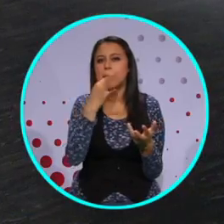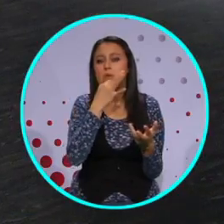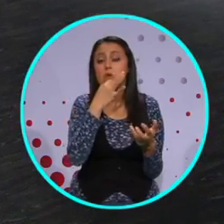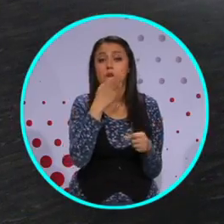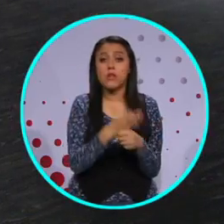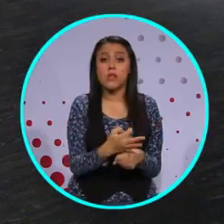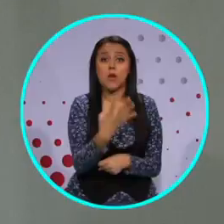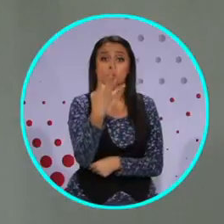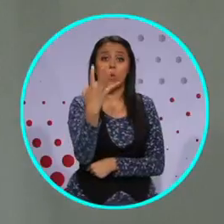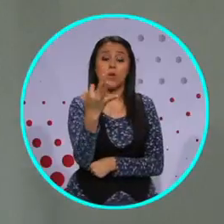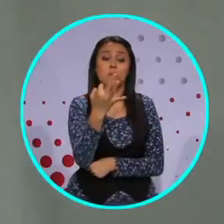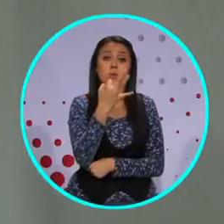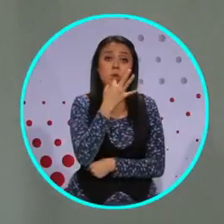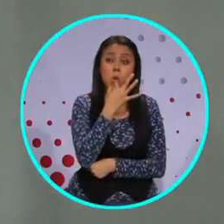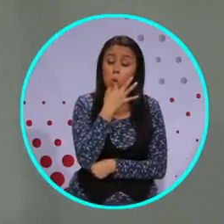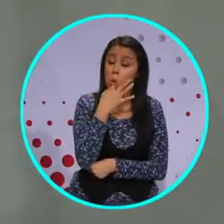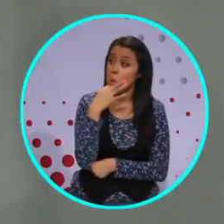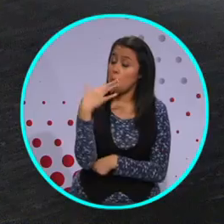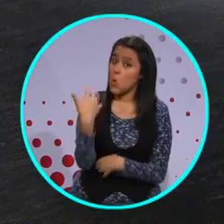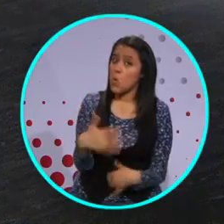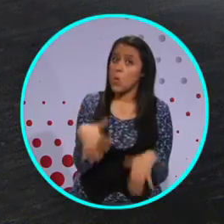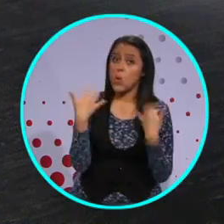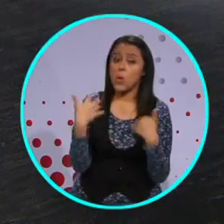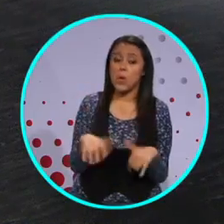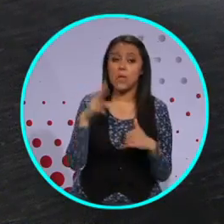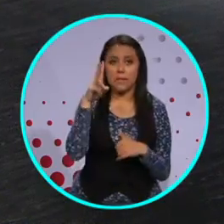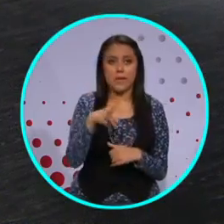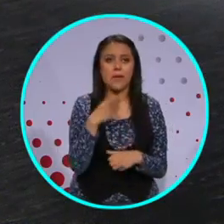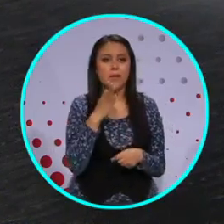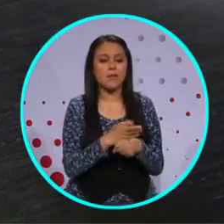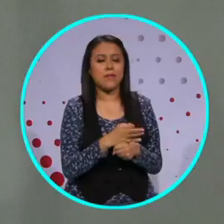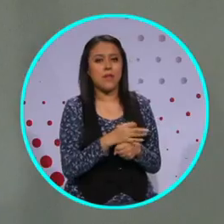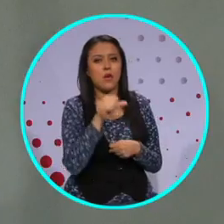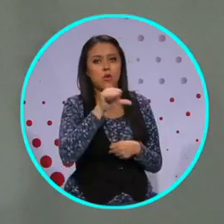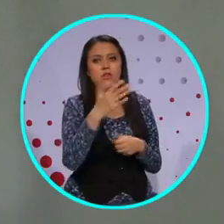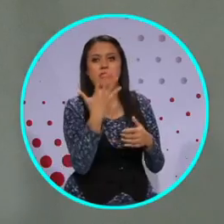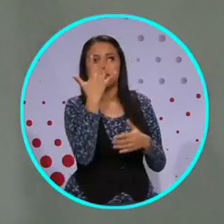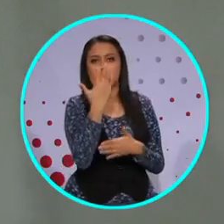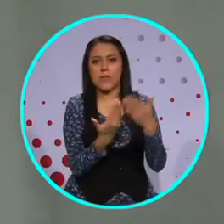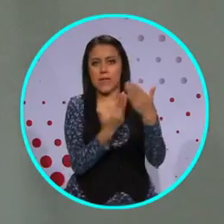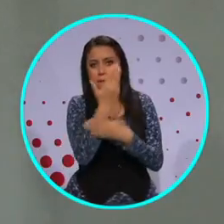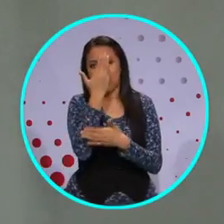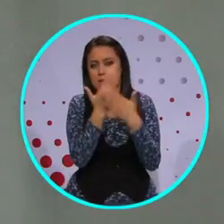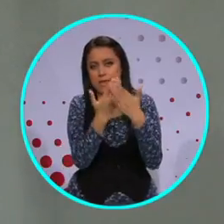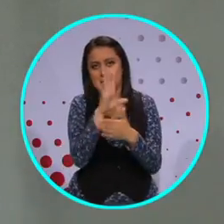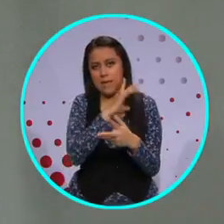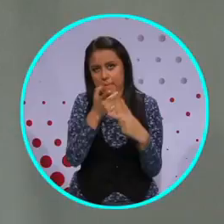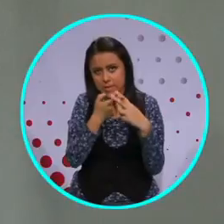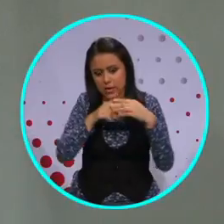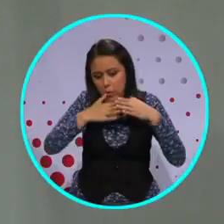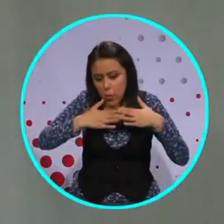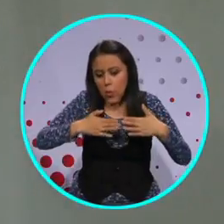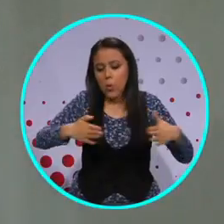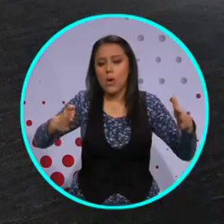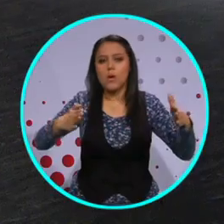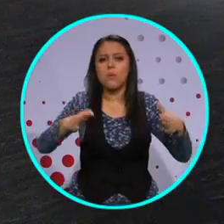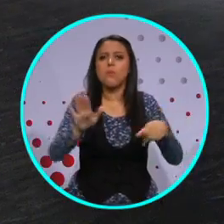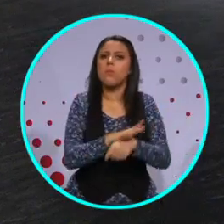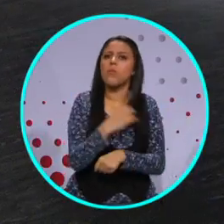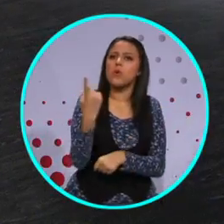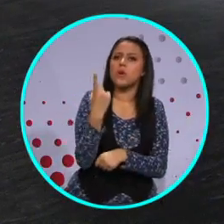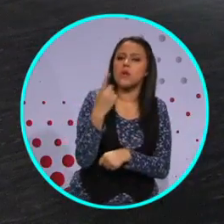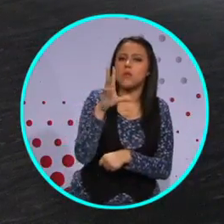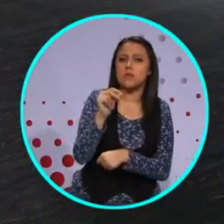cuatro minutos cruzaste en cuatro minutos ahora voy a ir al otro boyle abrieron hoy a las 5 de la mañana tuve que dar una vuelta porque el resto de veces ahora